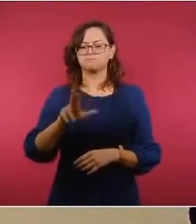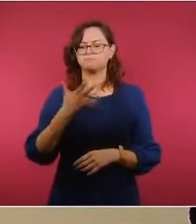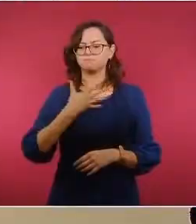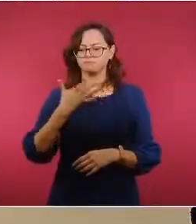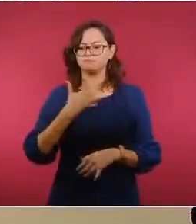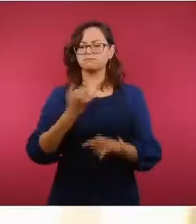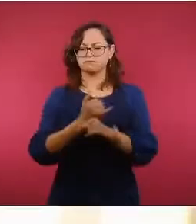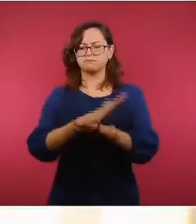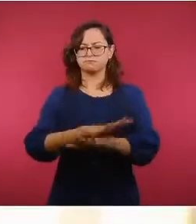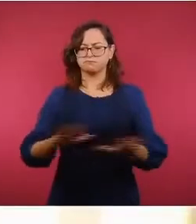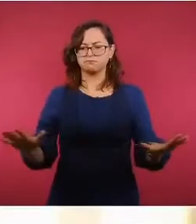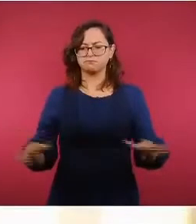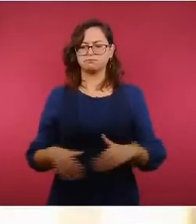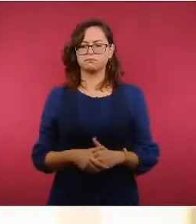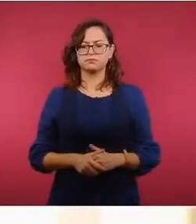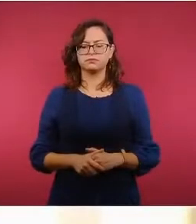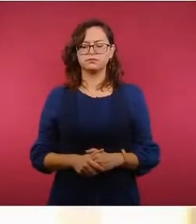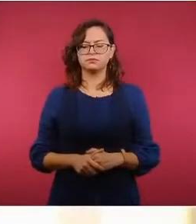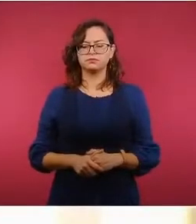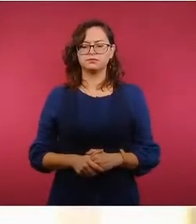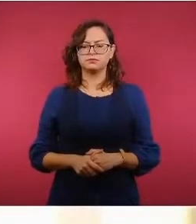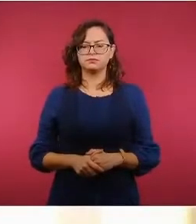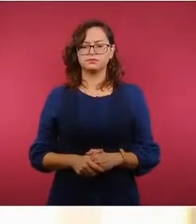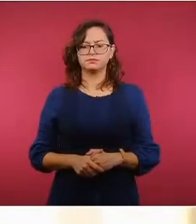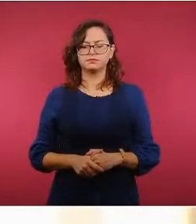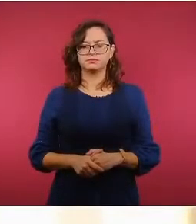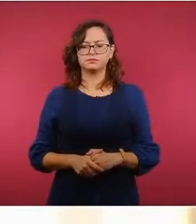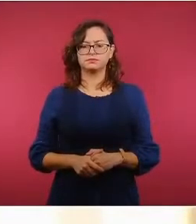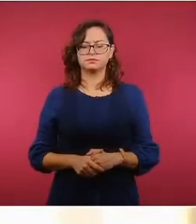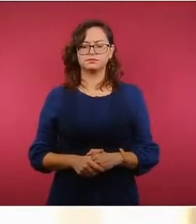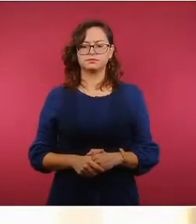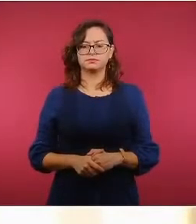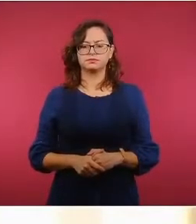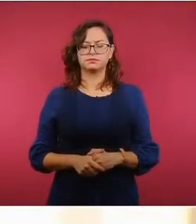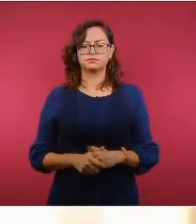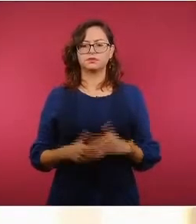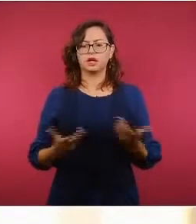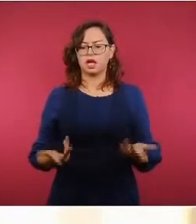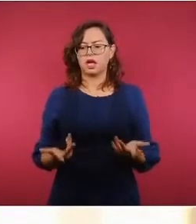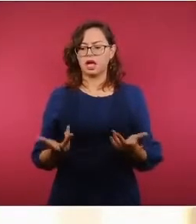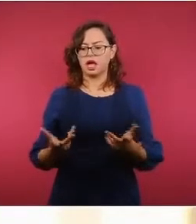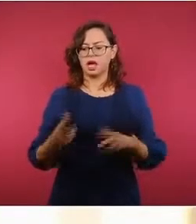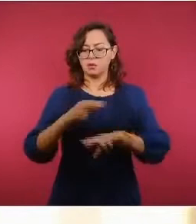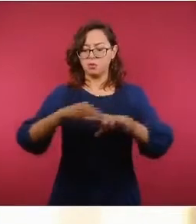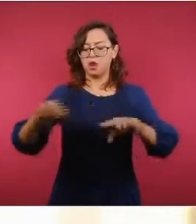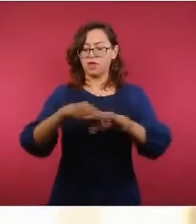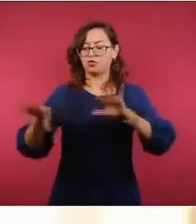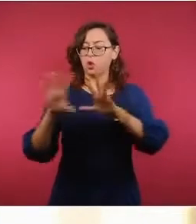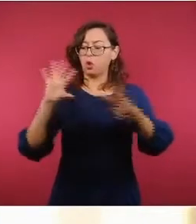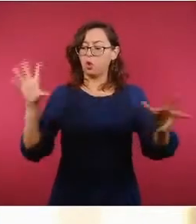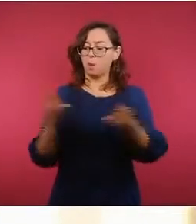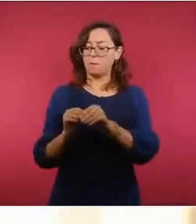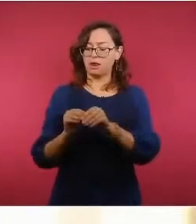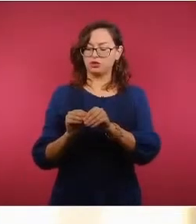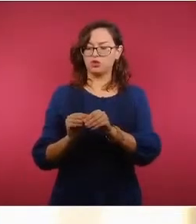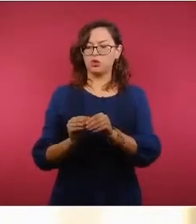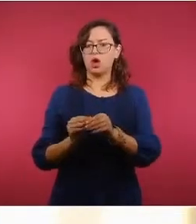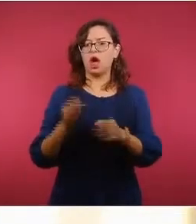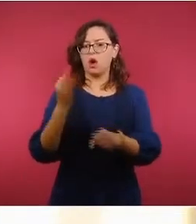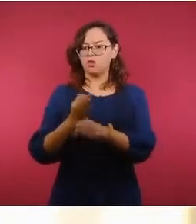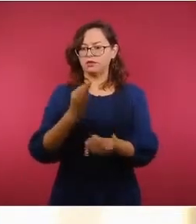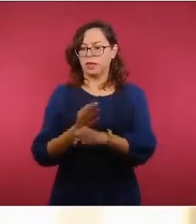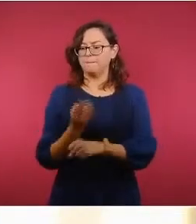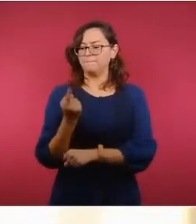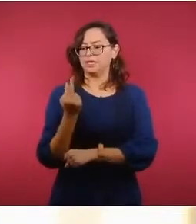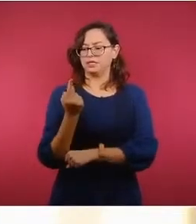información. Primero, se llevan vendidos el 25%, como aquí se